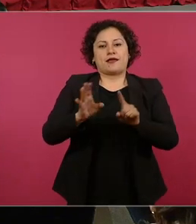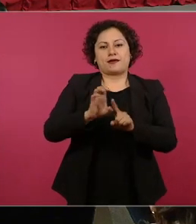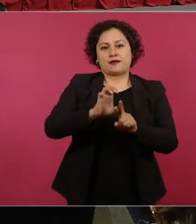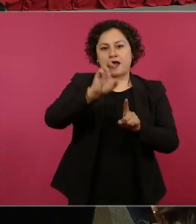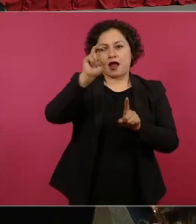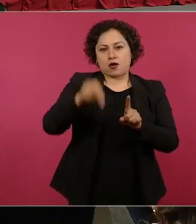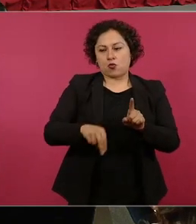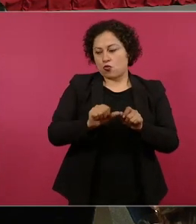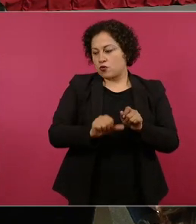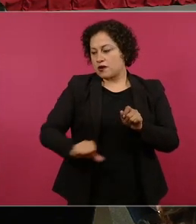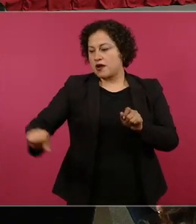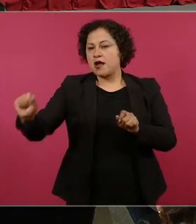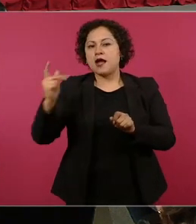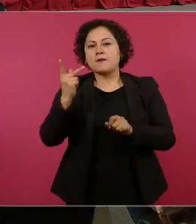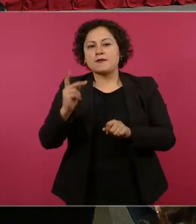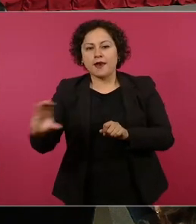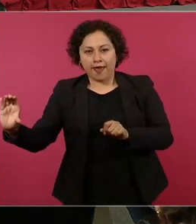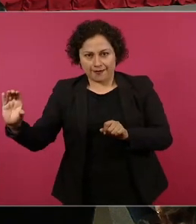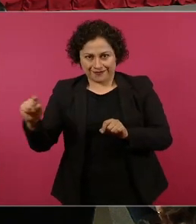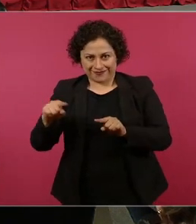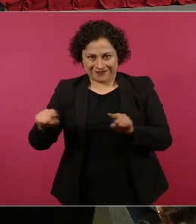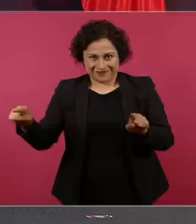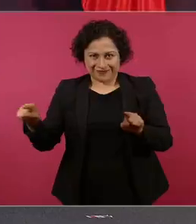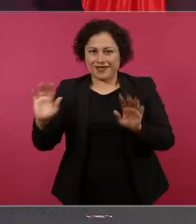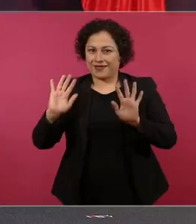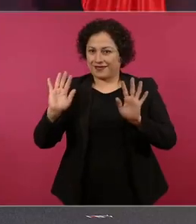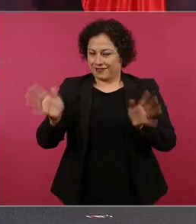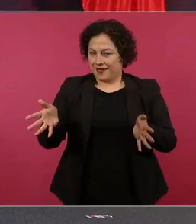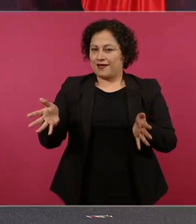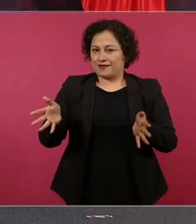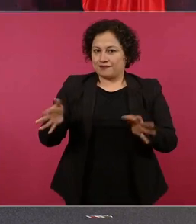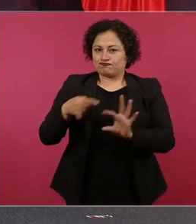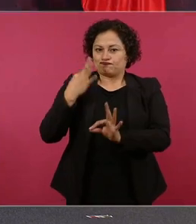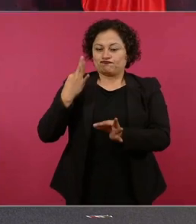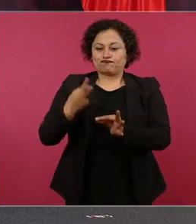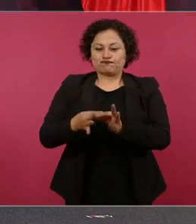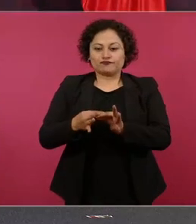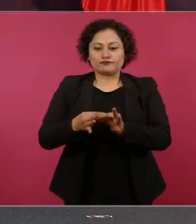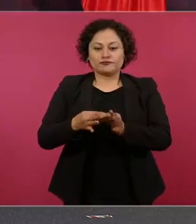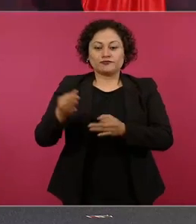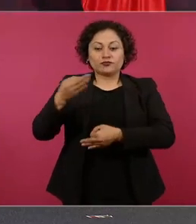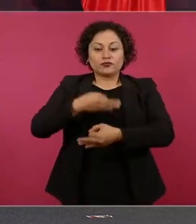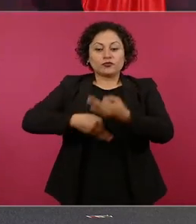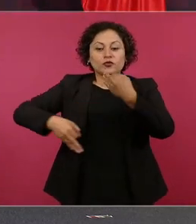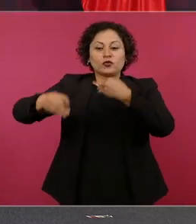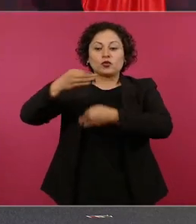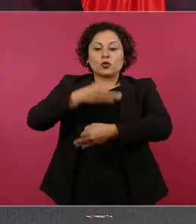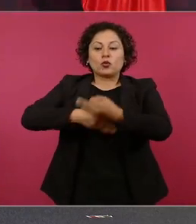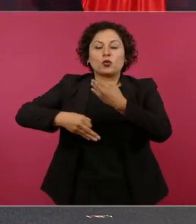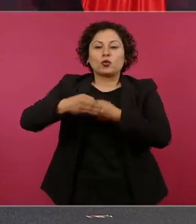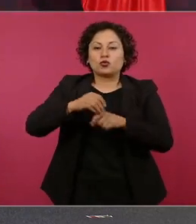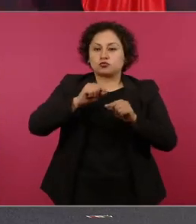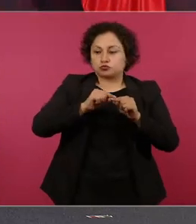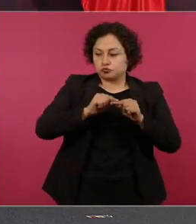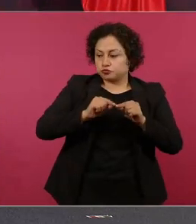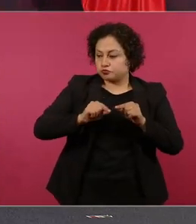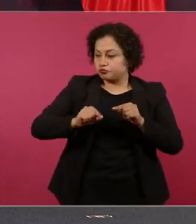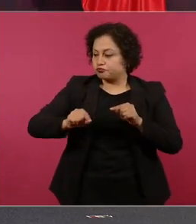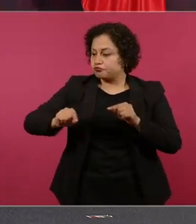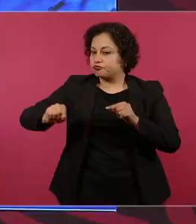playa y ya eh tenemos todo esto hasta